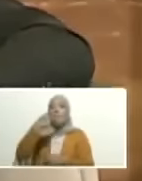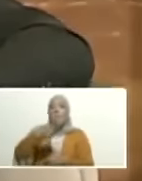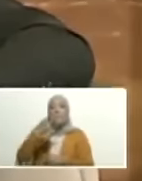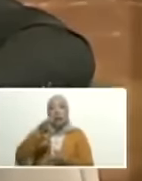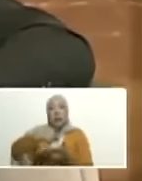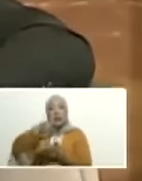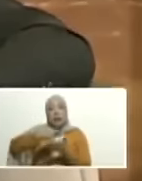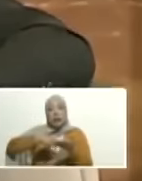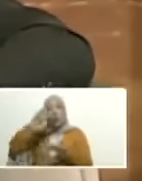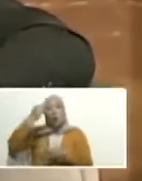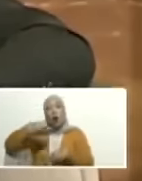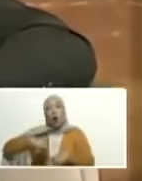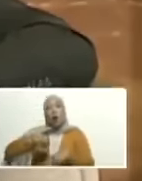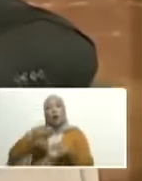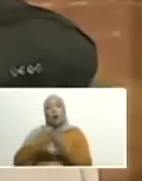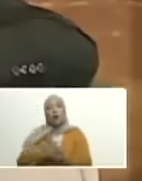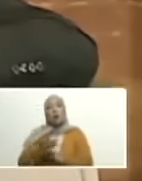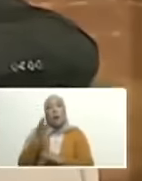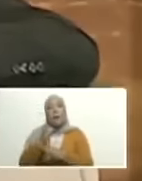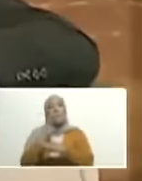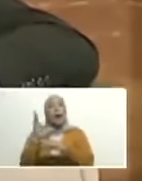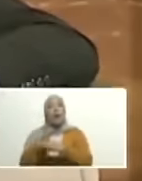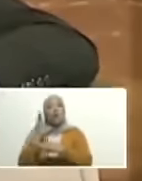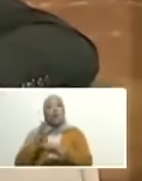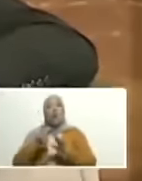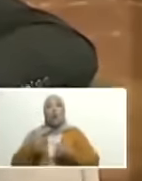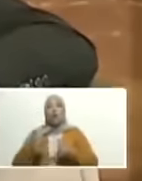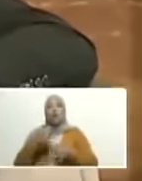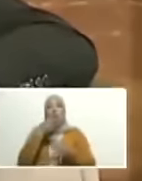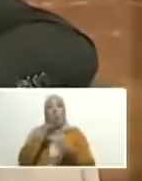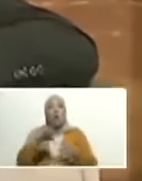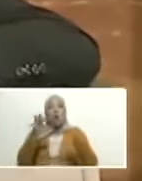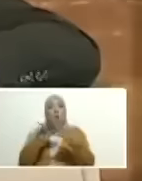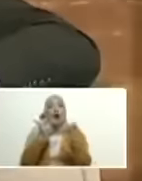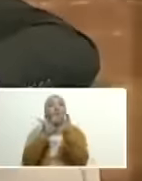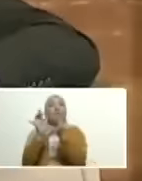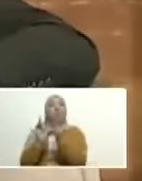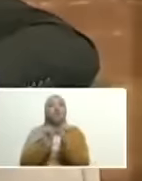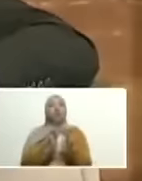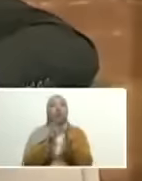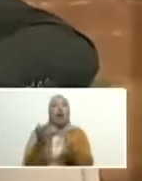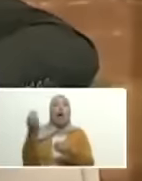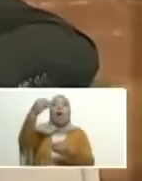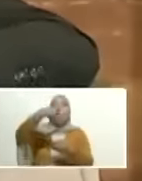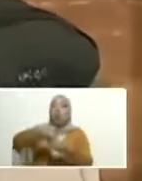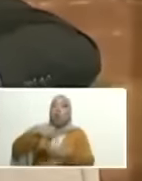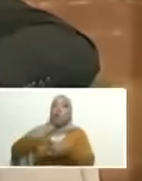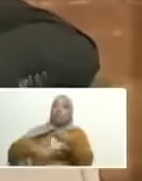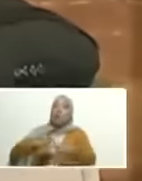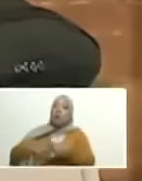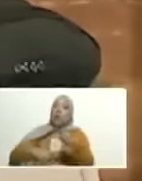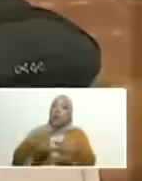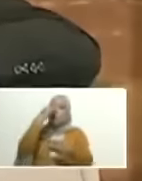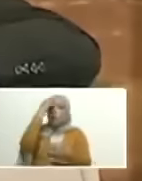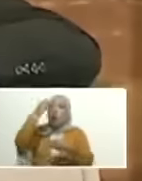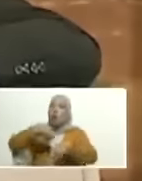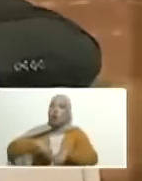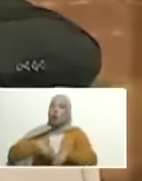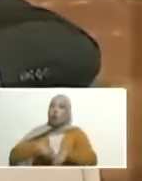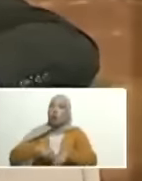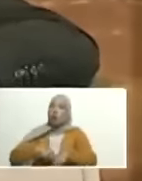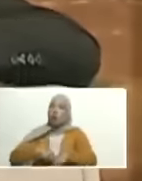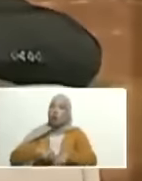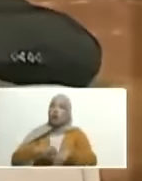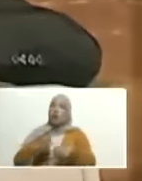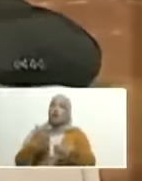firma de los acuerdos de Barbados empezaron los contactos, quieren incorporarse a un proceso de acuerdo para